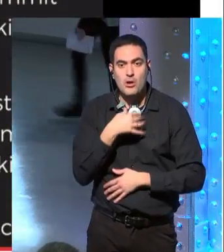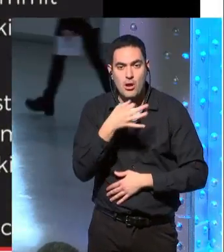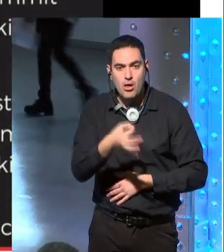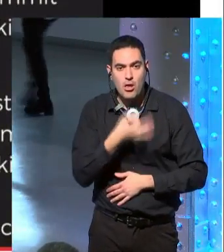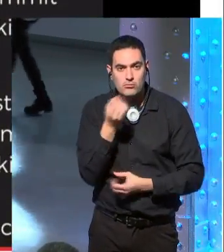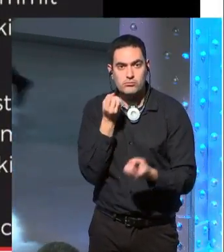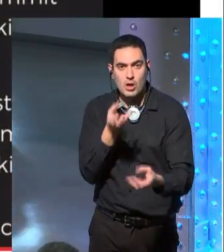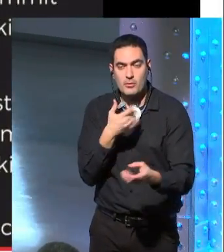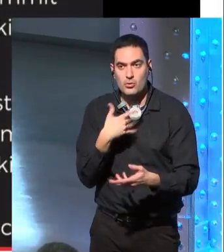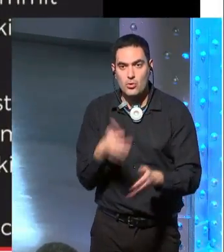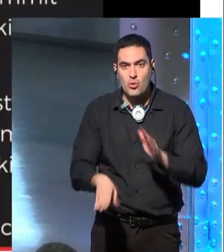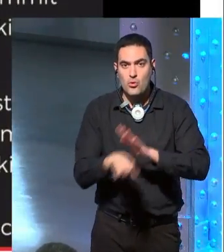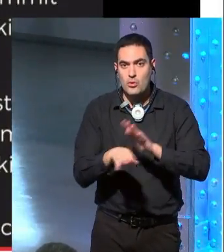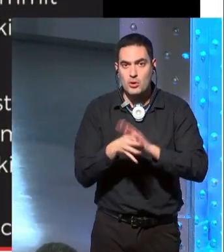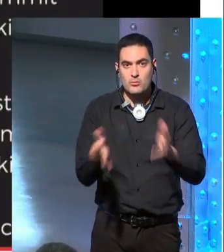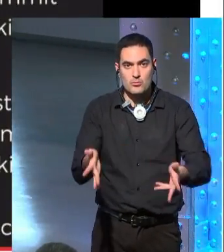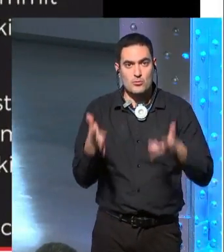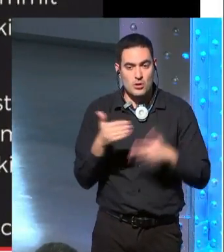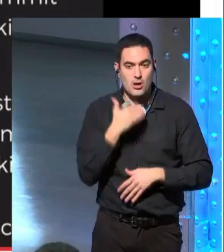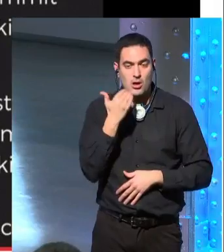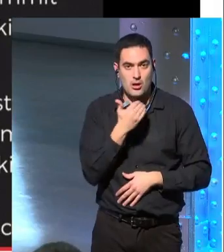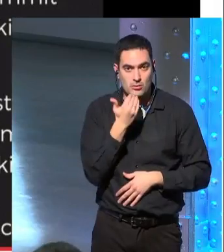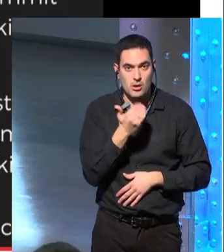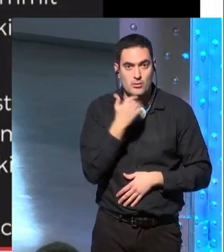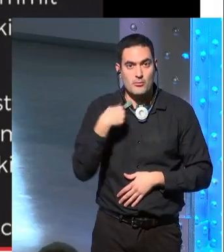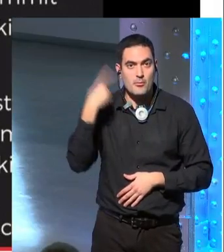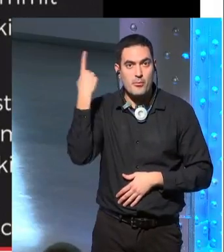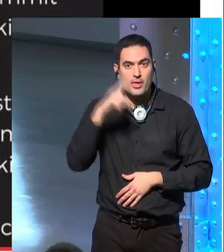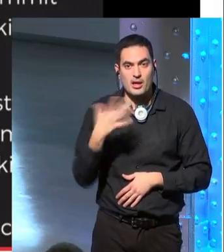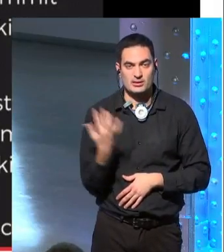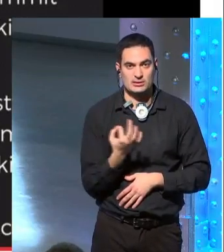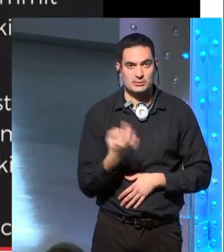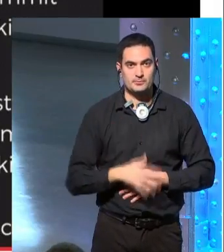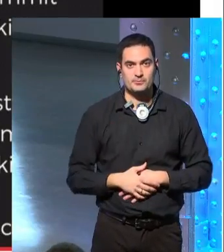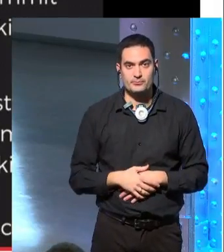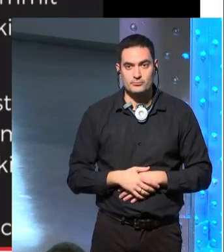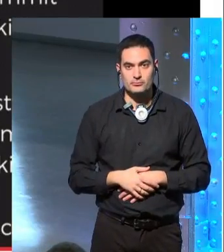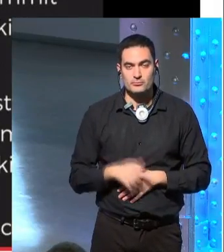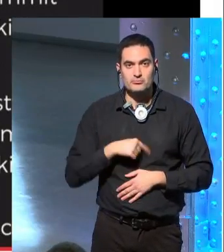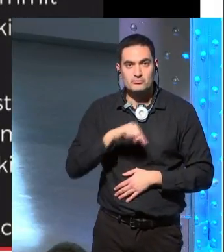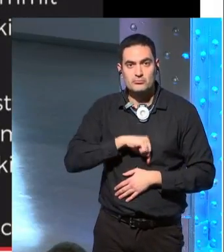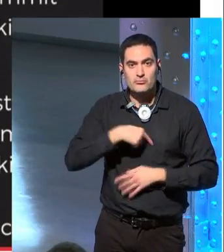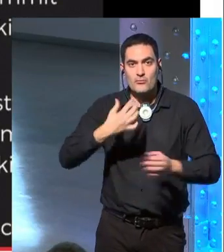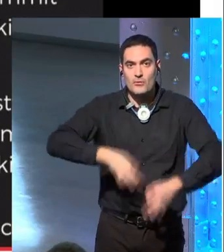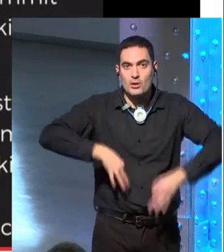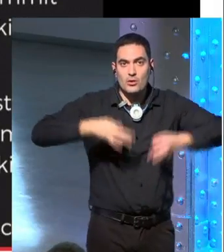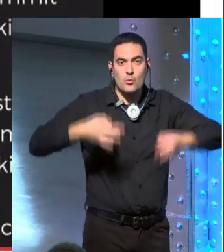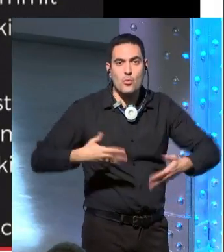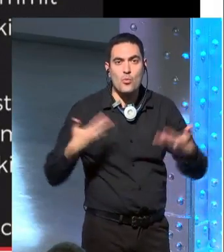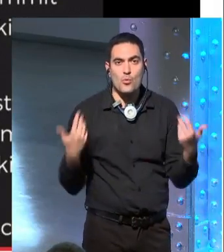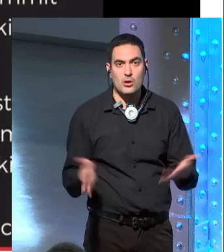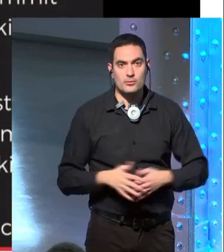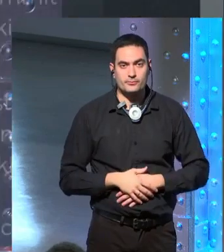esta conversación y algo que sé, que de lo que estoy segura es